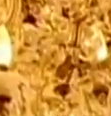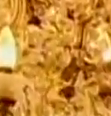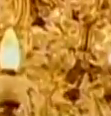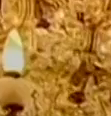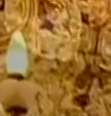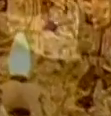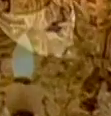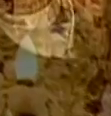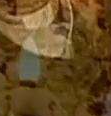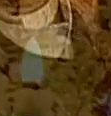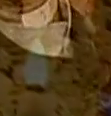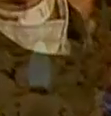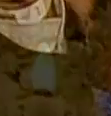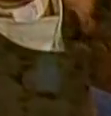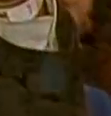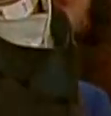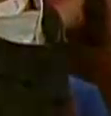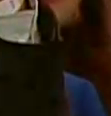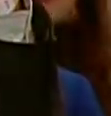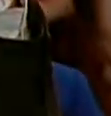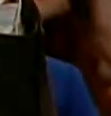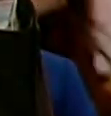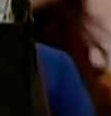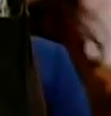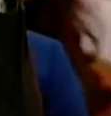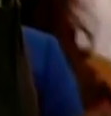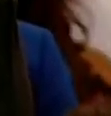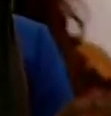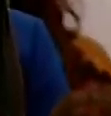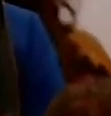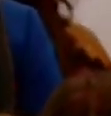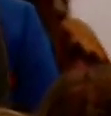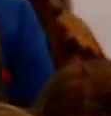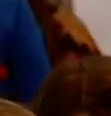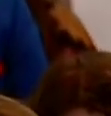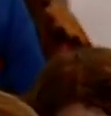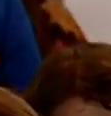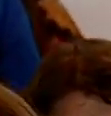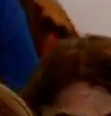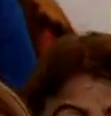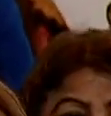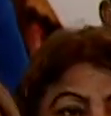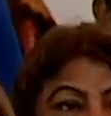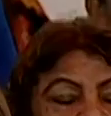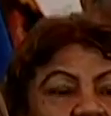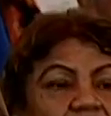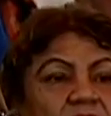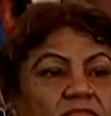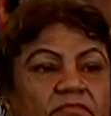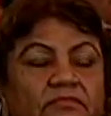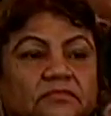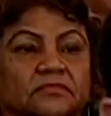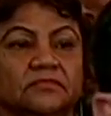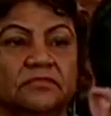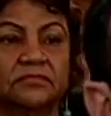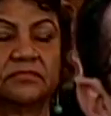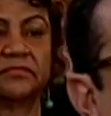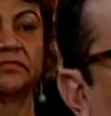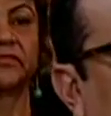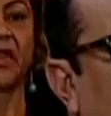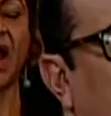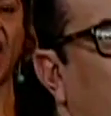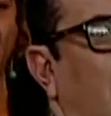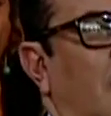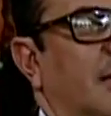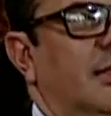favor el V egoísmo que otra vez triunfó a este Santo